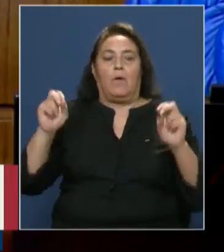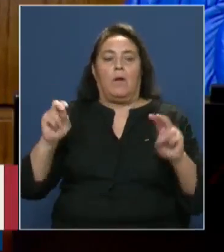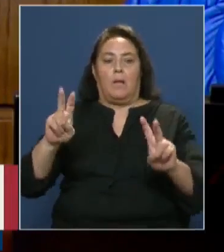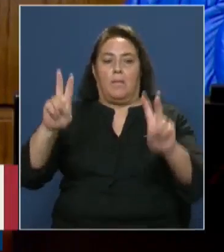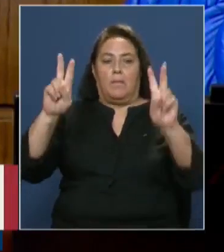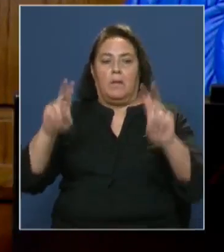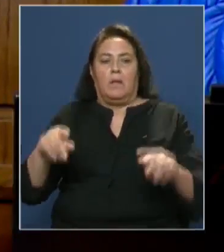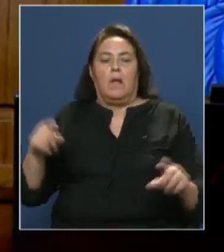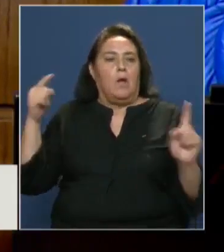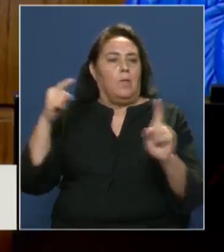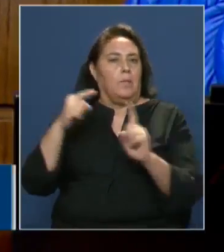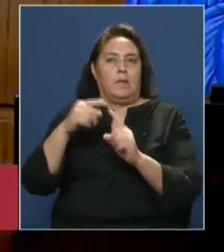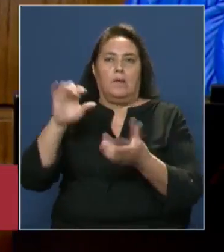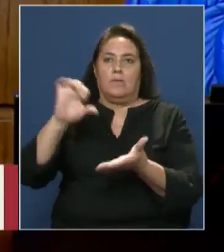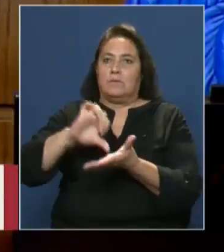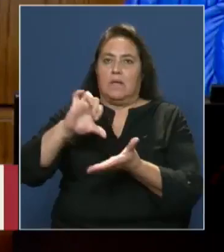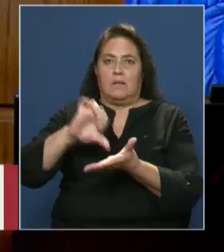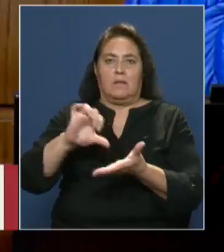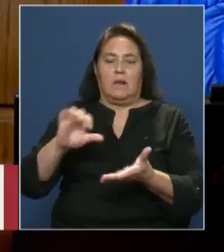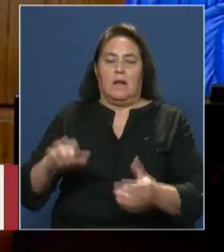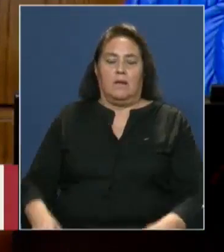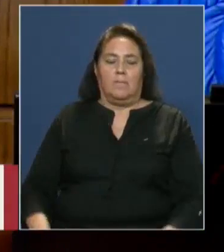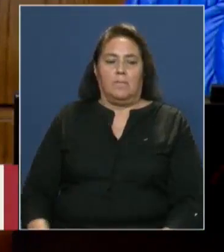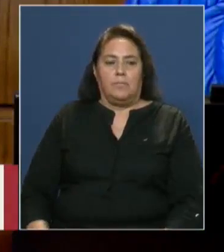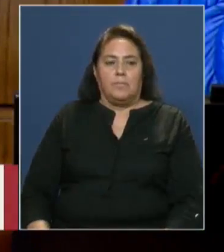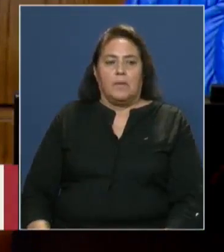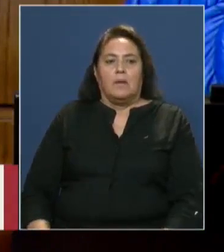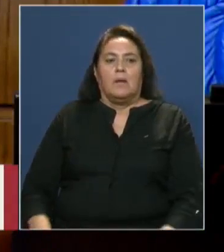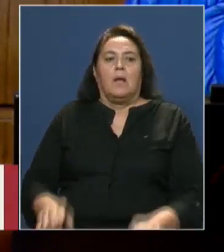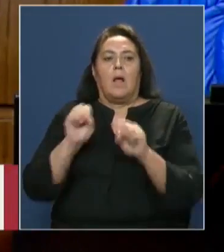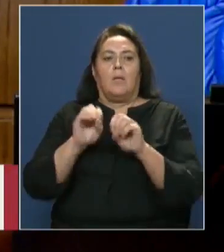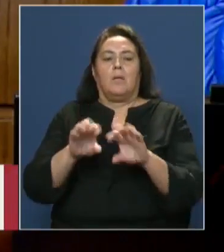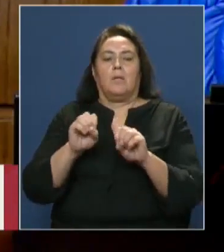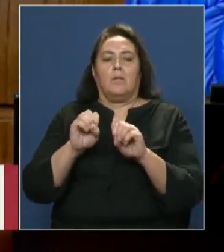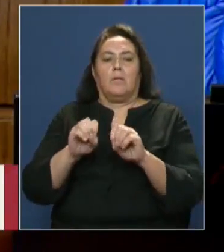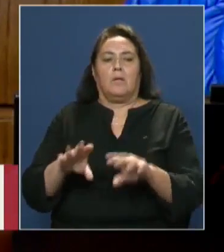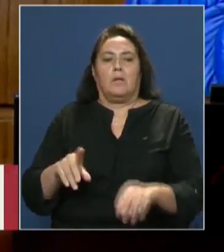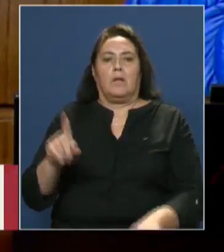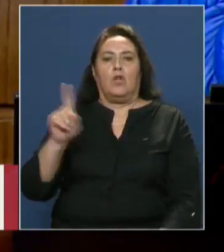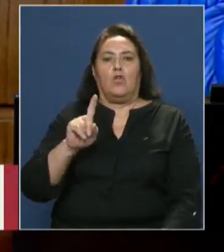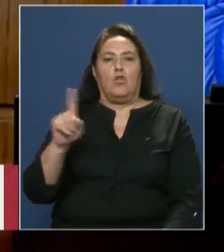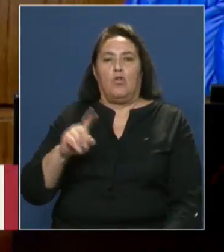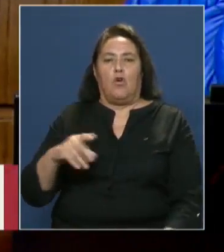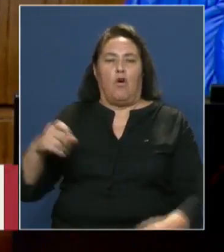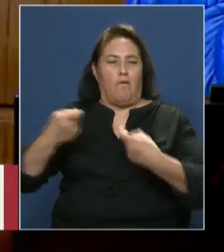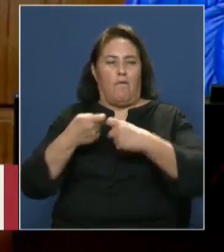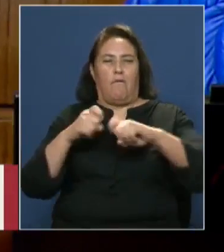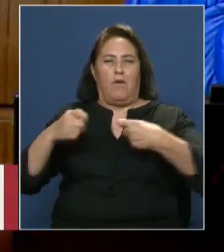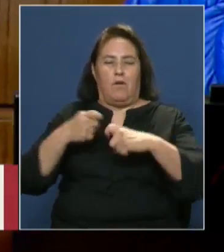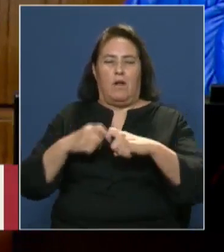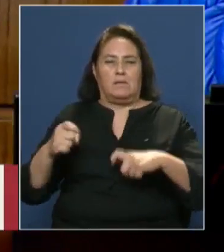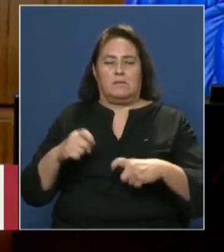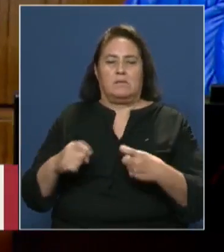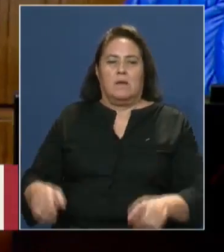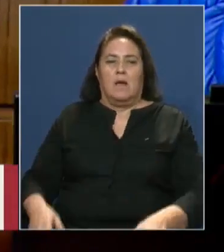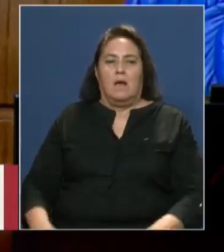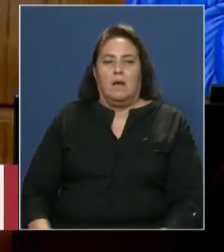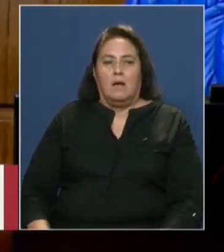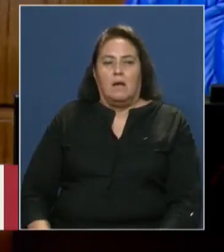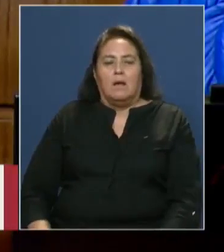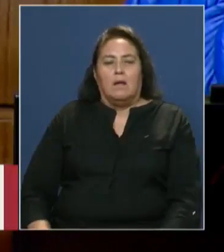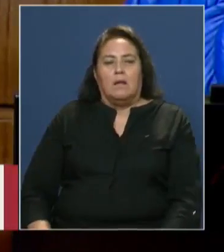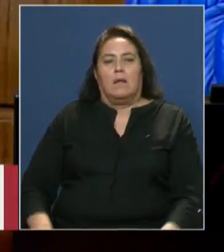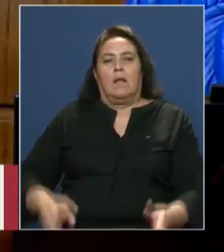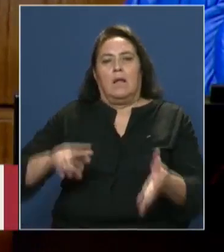nuestros objetivos centrales a través de la metodología llamada de la no violencia activa. El problema